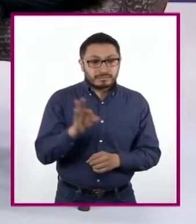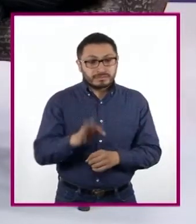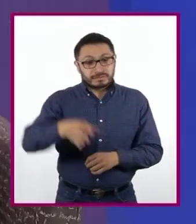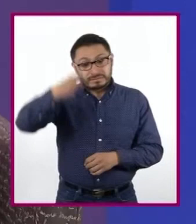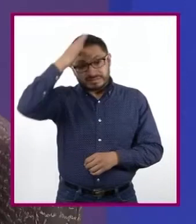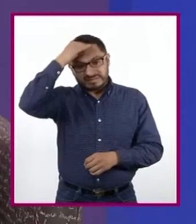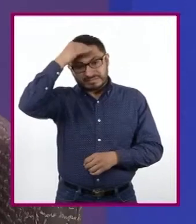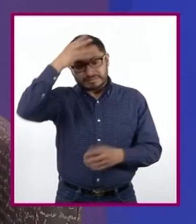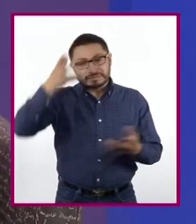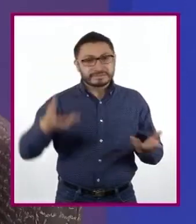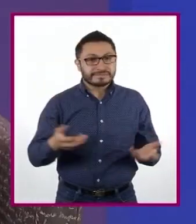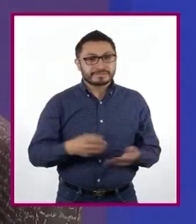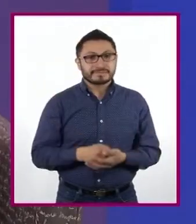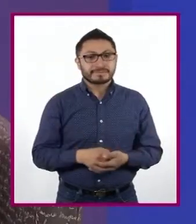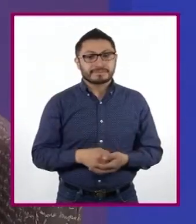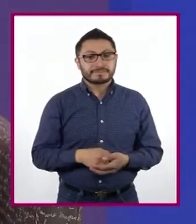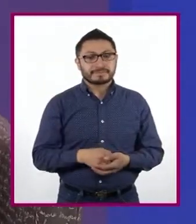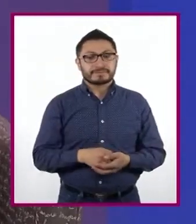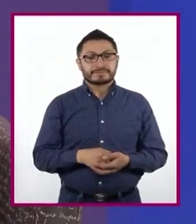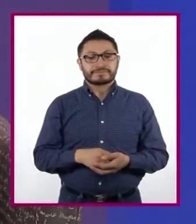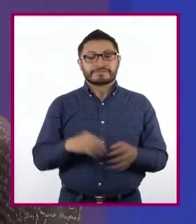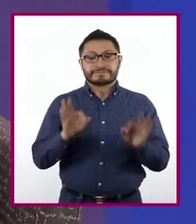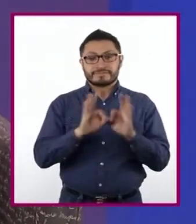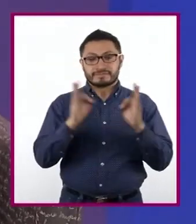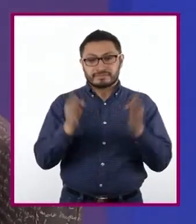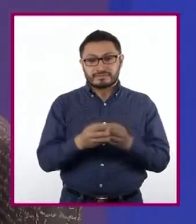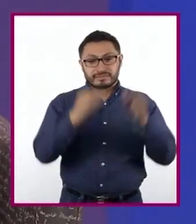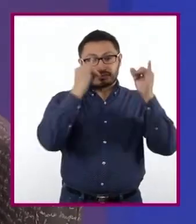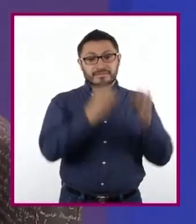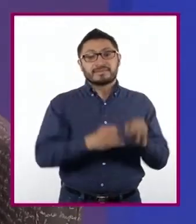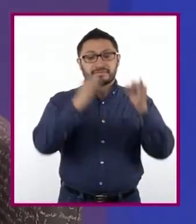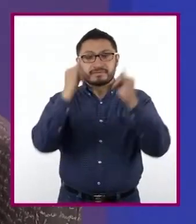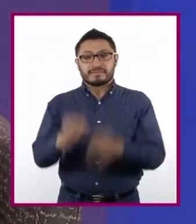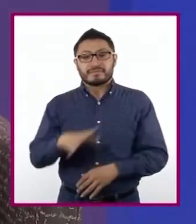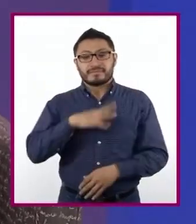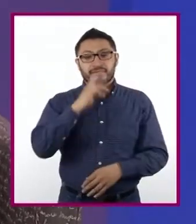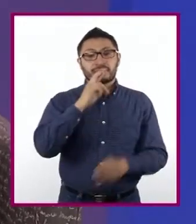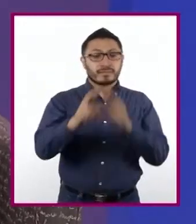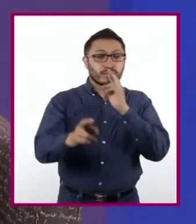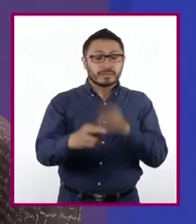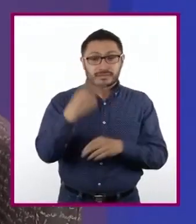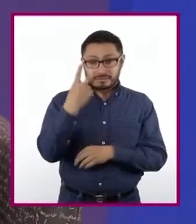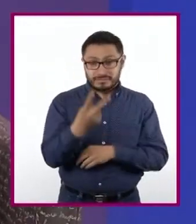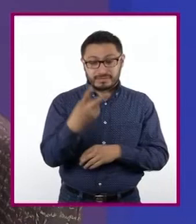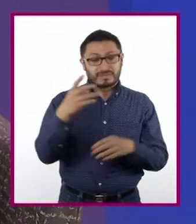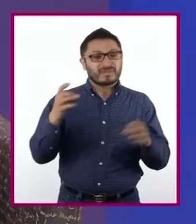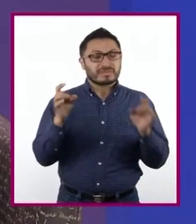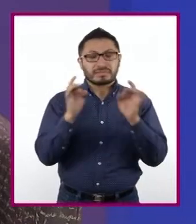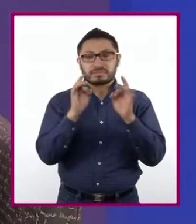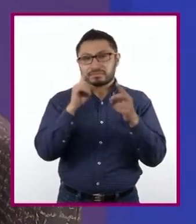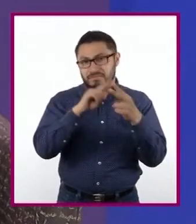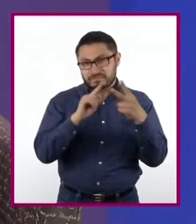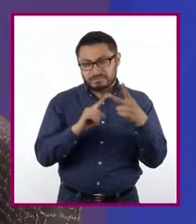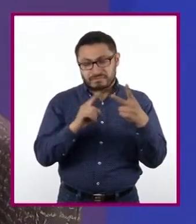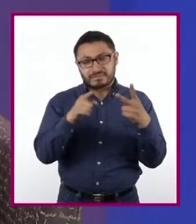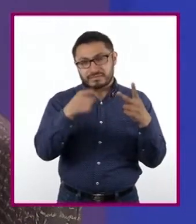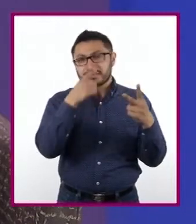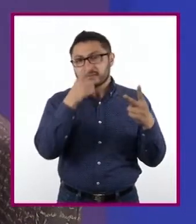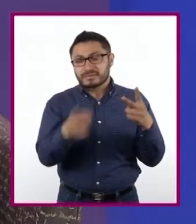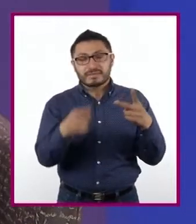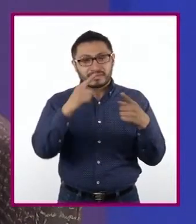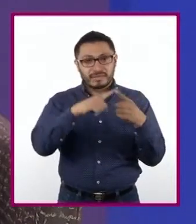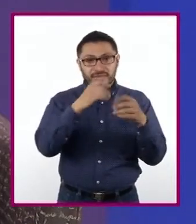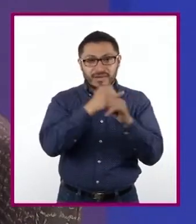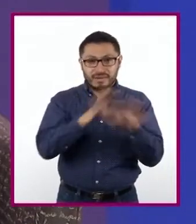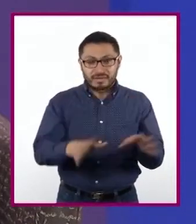adquirir? La conducta del individuo es el resultado de estos dos factores que mencionas: la